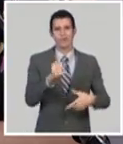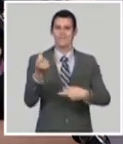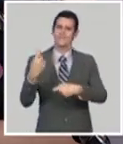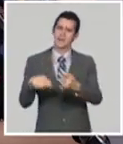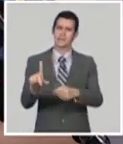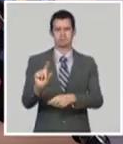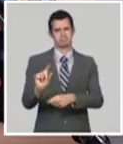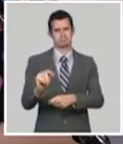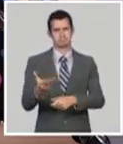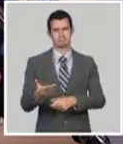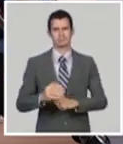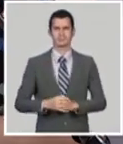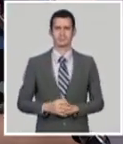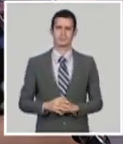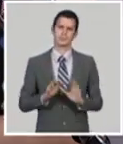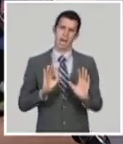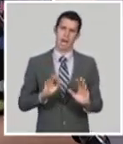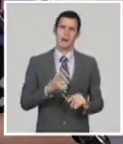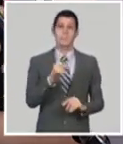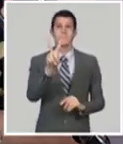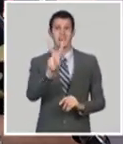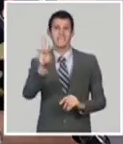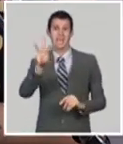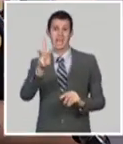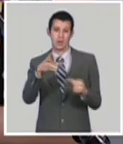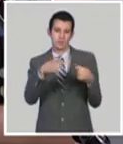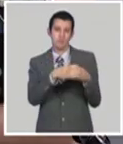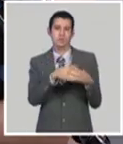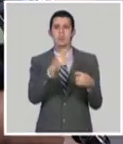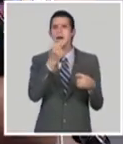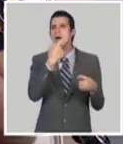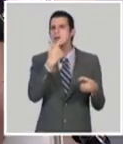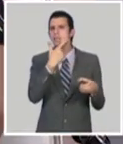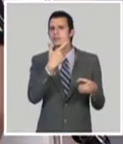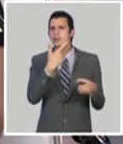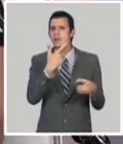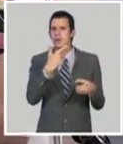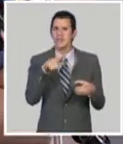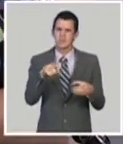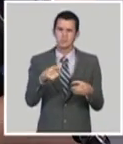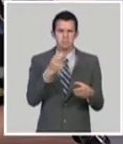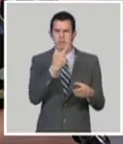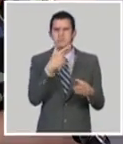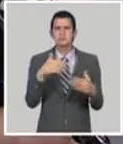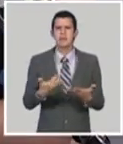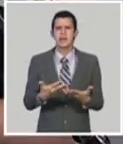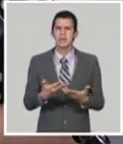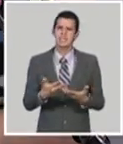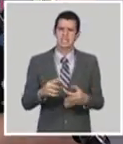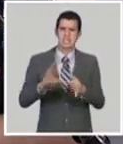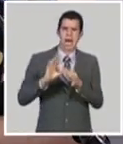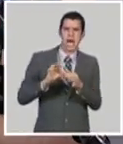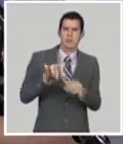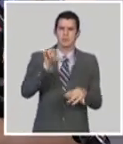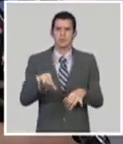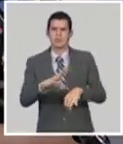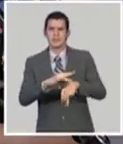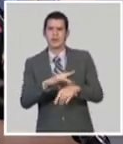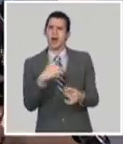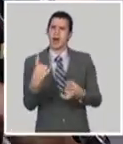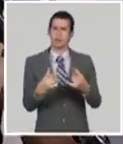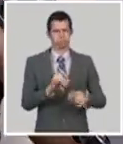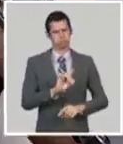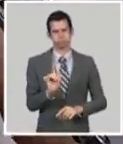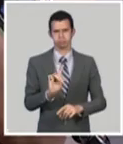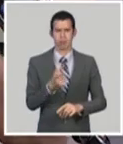para enfermedades crónicas o de toda la vida si cuando la persona se enferma pues tiene que consumir determinados medicamentos